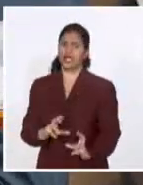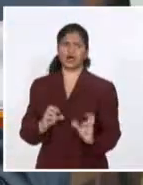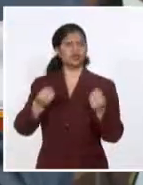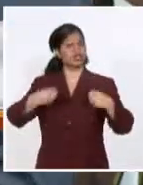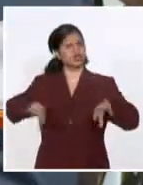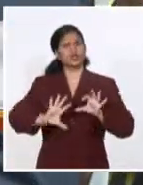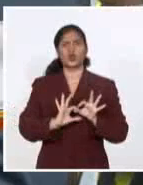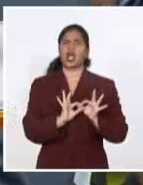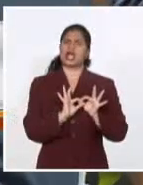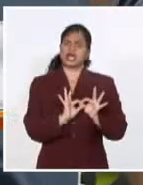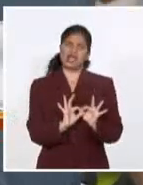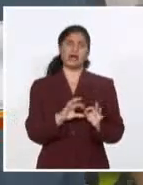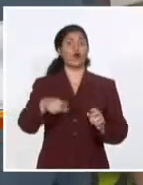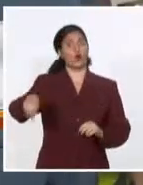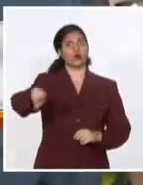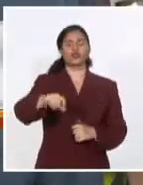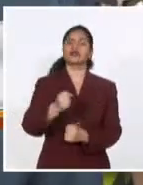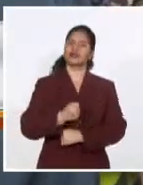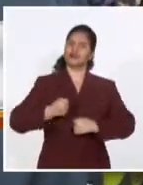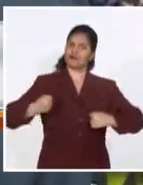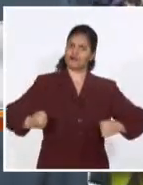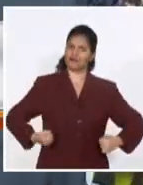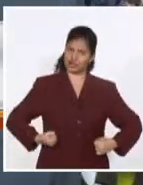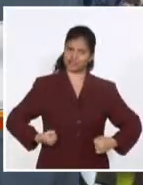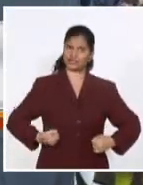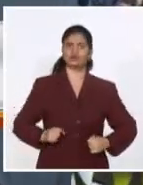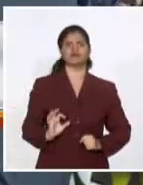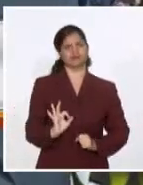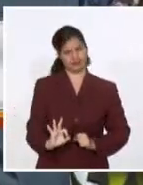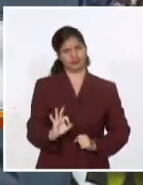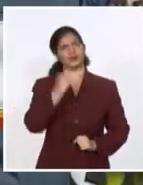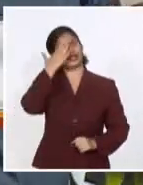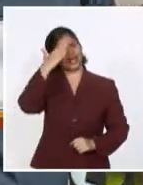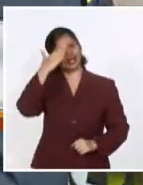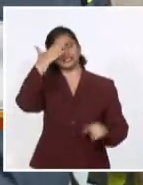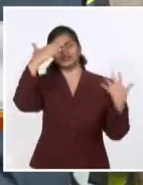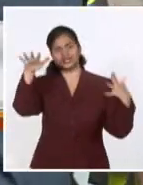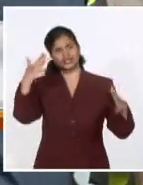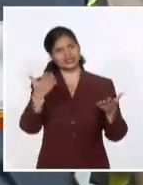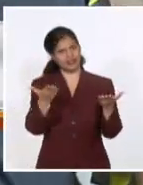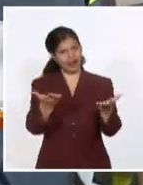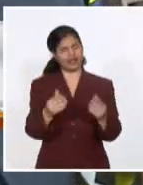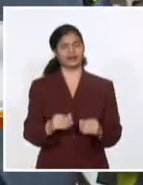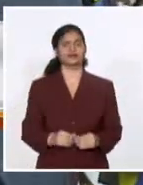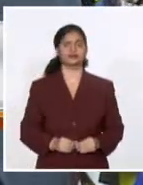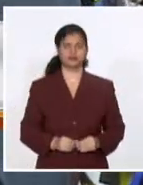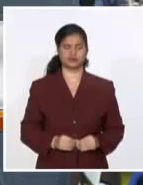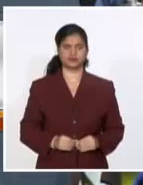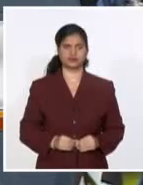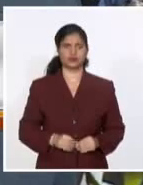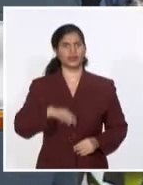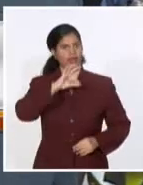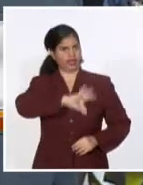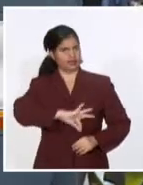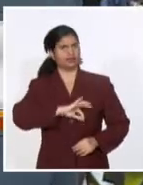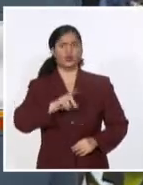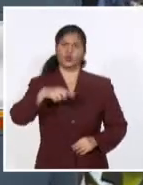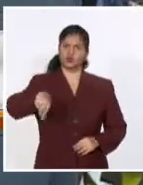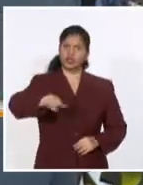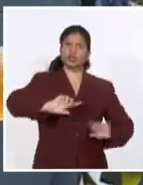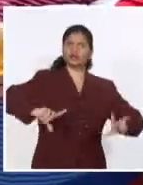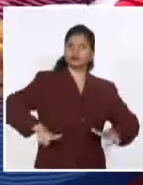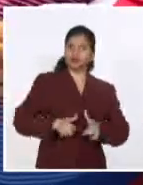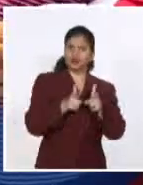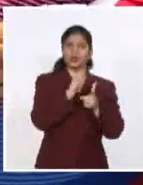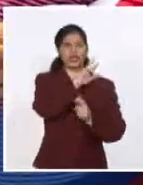futuro asegurado un futuro garantizado en ustedes por lo tanto siéntanse todos con el deber cumplido siéntanse